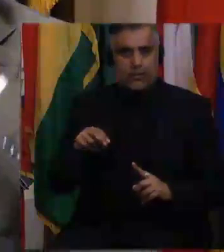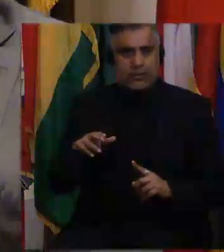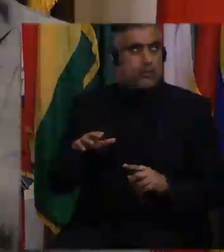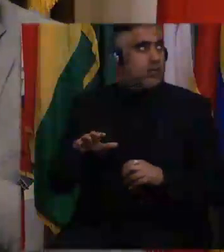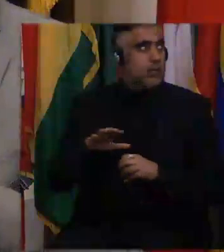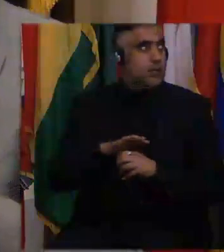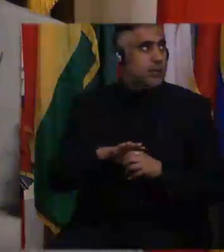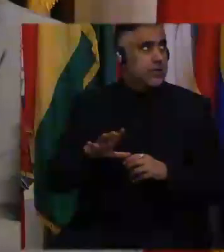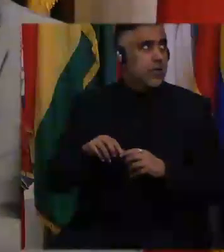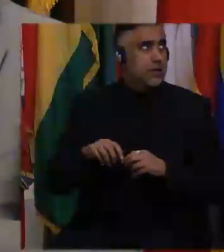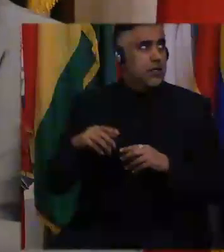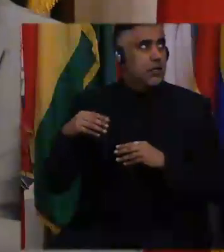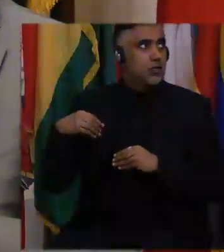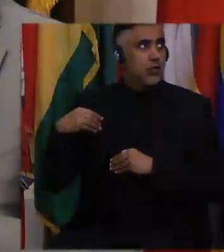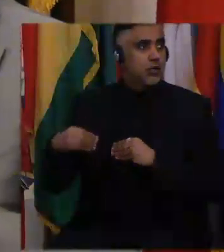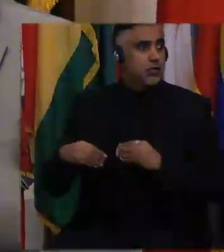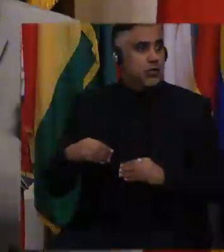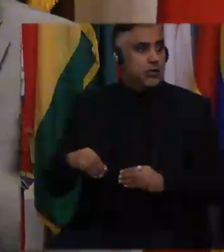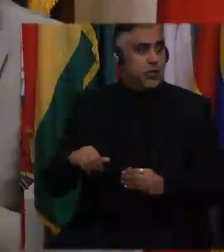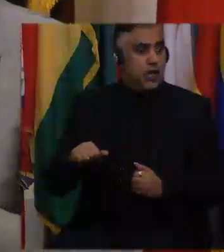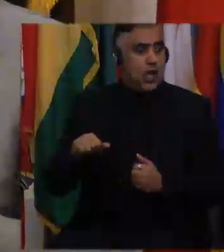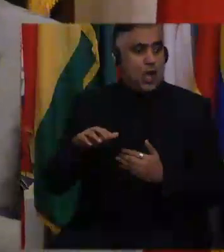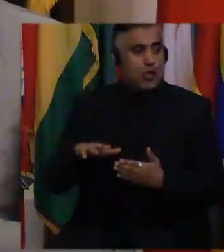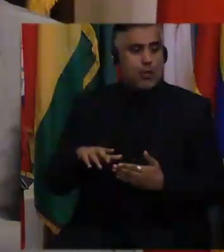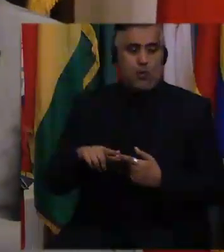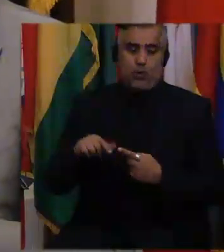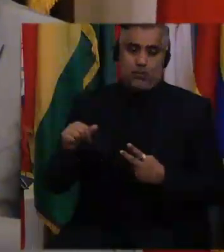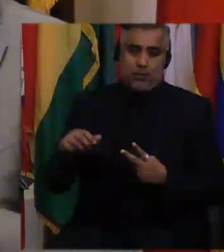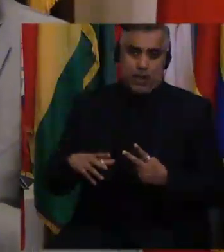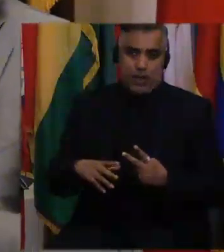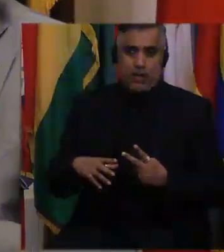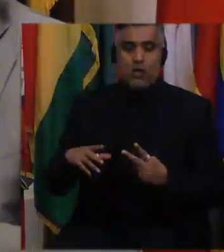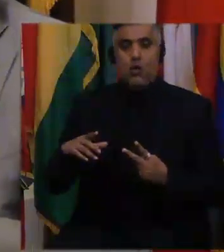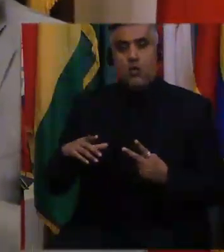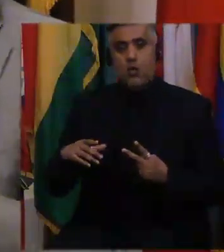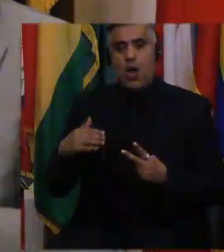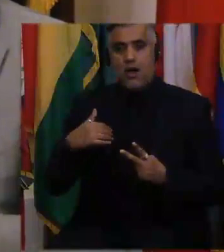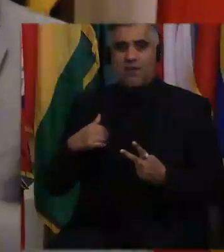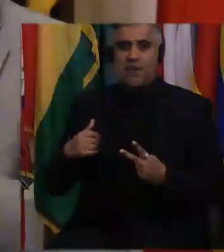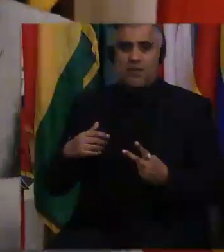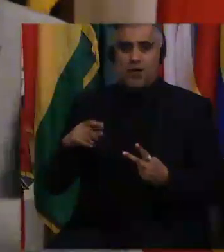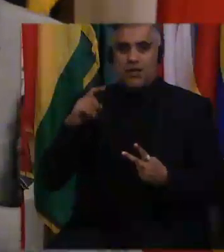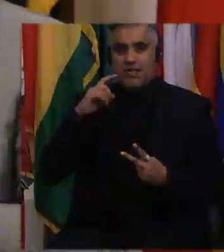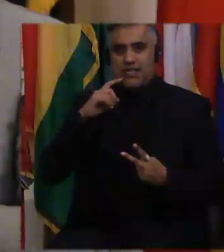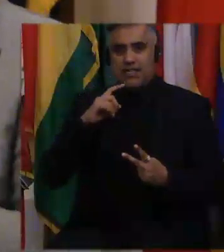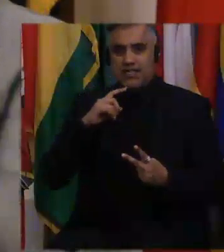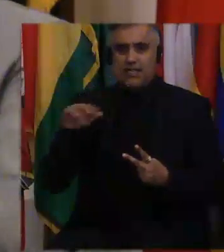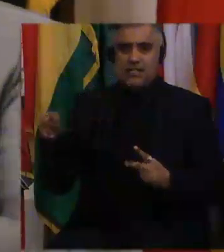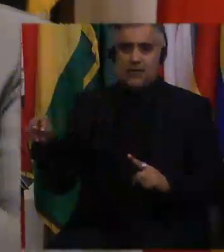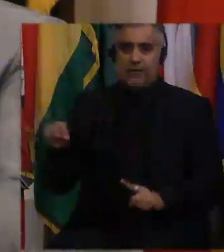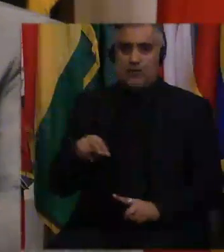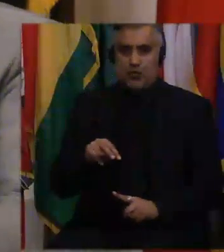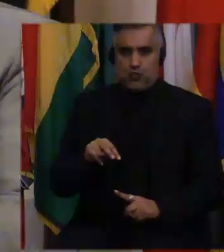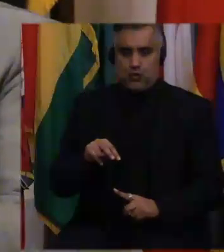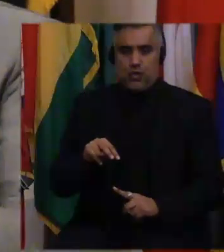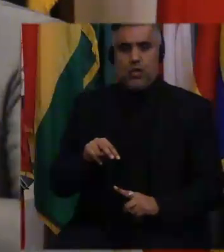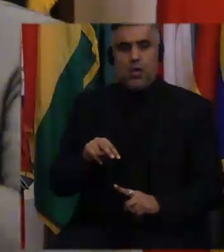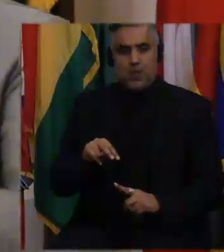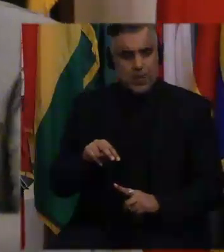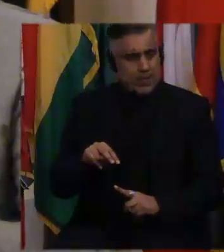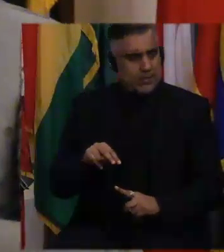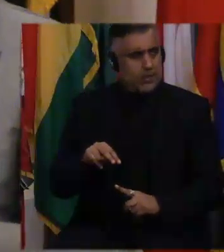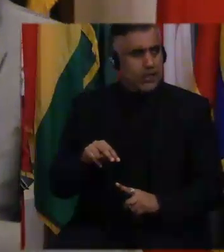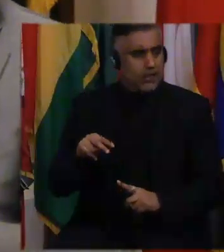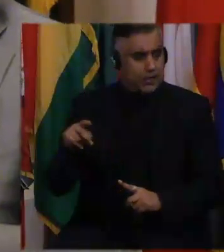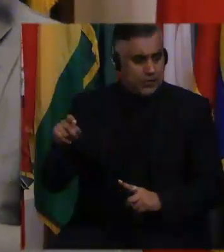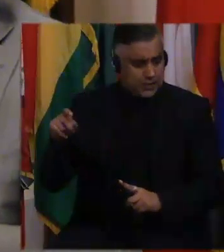hombres, con una cabeza totalmente machista en el ejercicio del poder, y la diferencia en la vida de las personas, en la protección de los